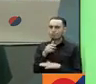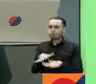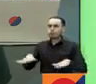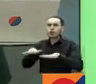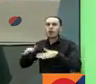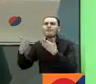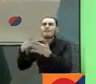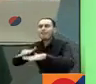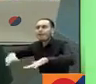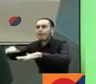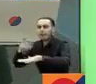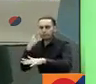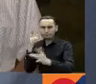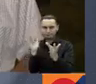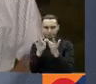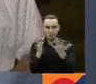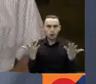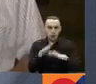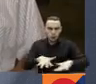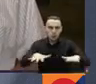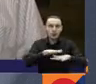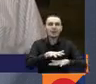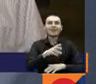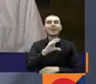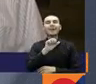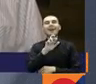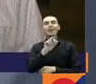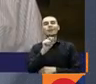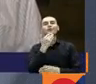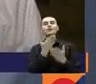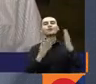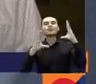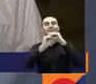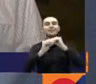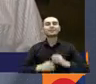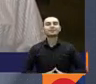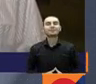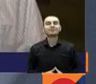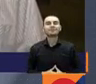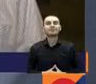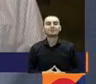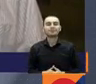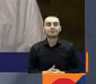del municipio. Así que nos conectamos con Carlos Gutiérrez. Carlos, buenas noches.